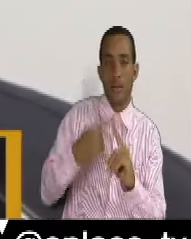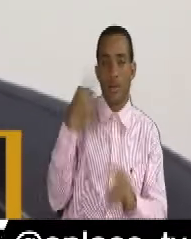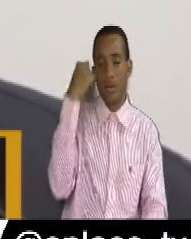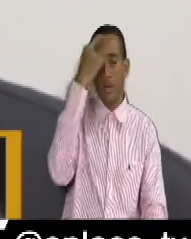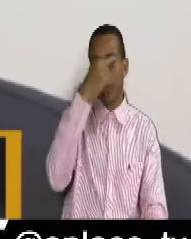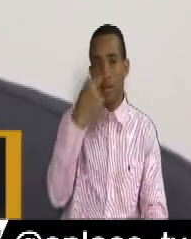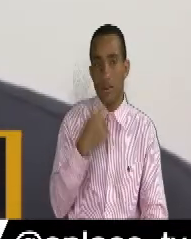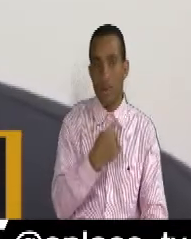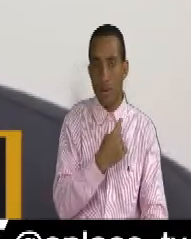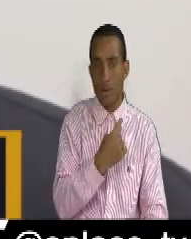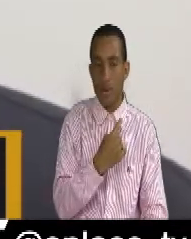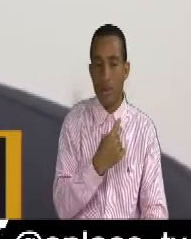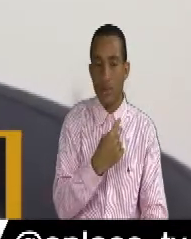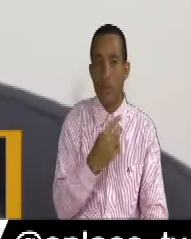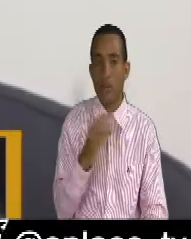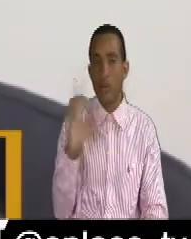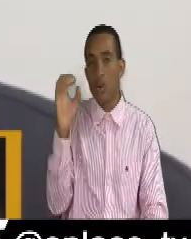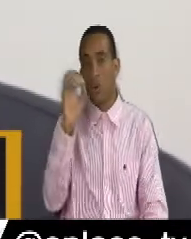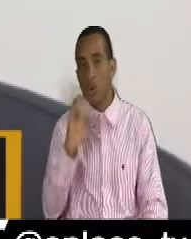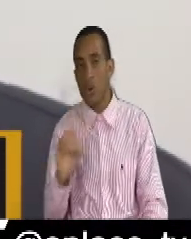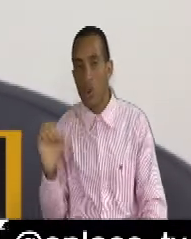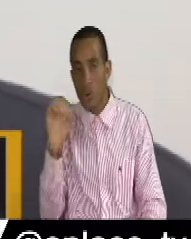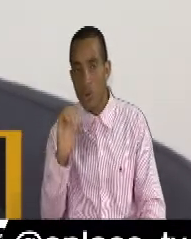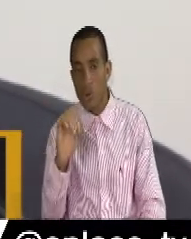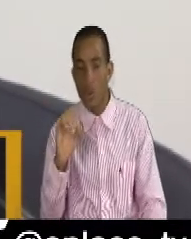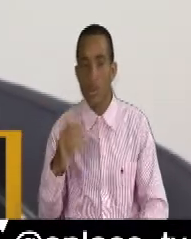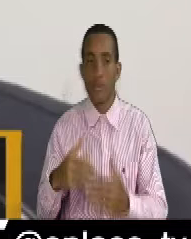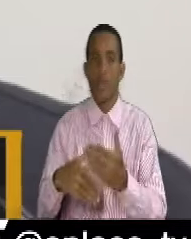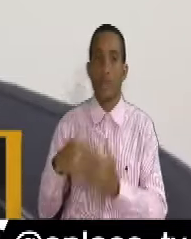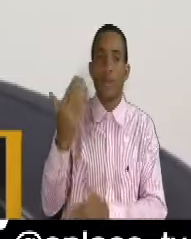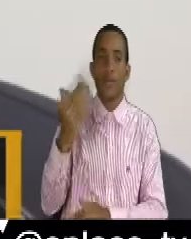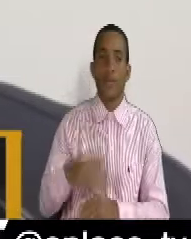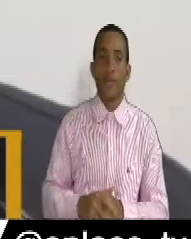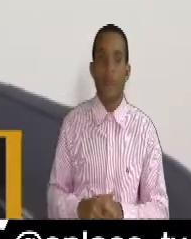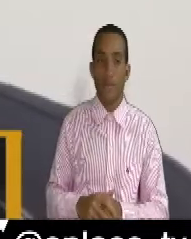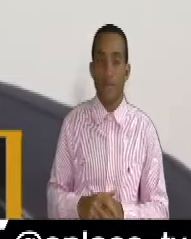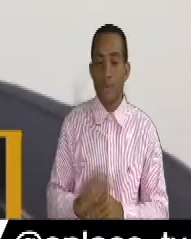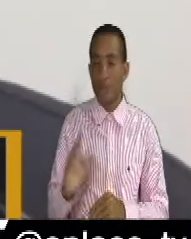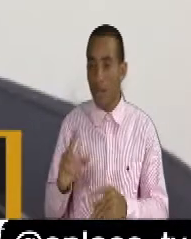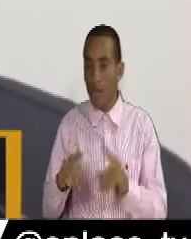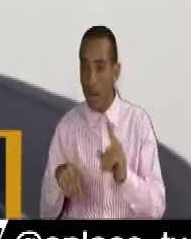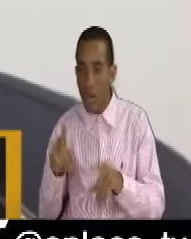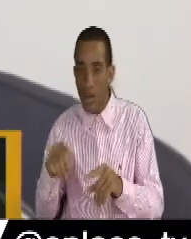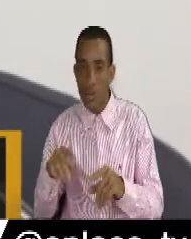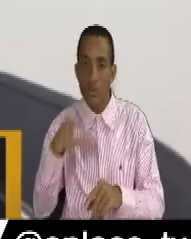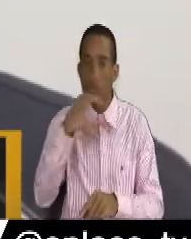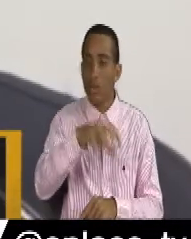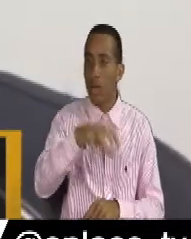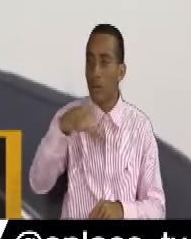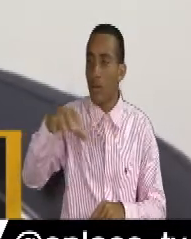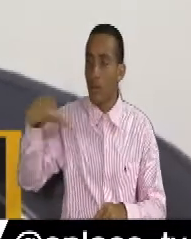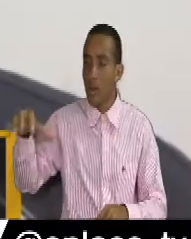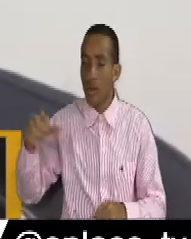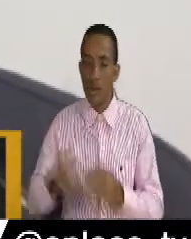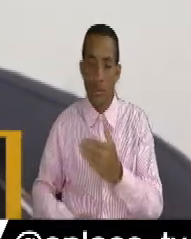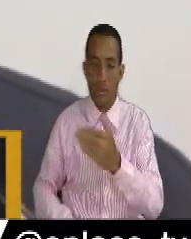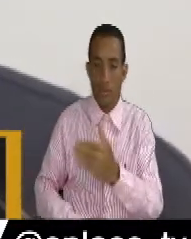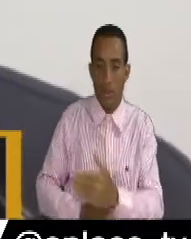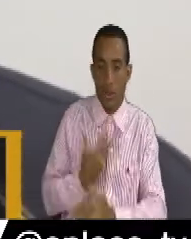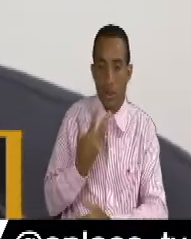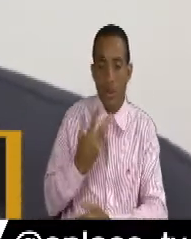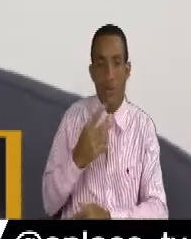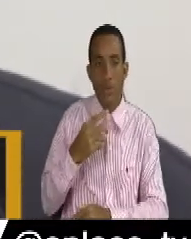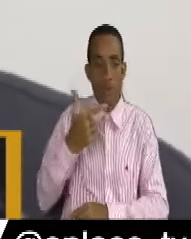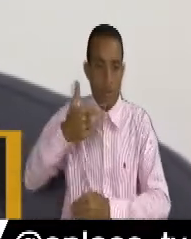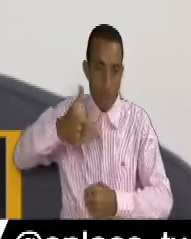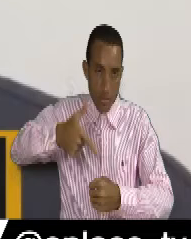septiembre, octubre estaremos iniciando la intervención de una de nuestras principales unidades productoras de gasolina, para lo cual